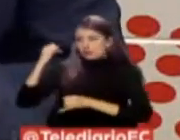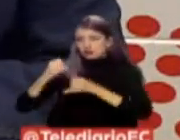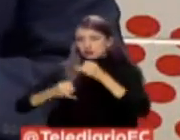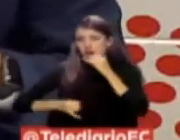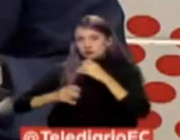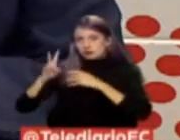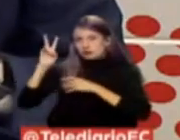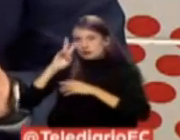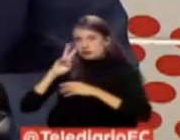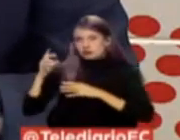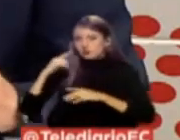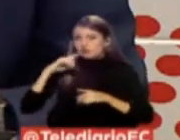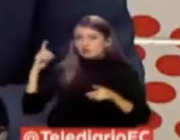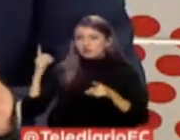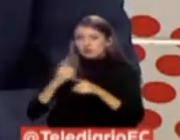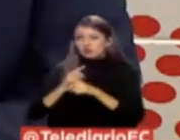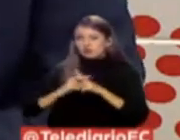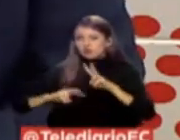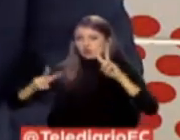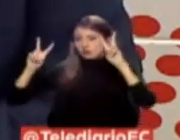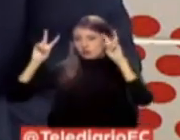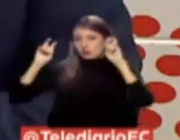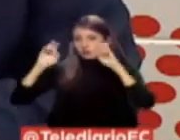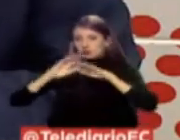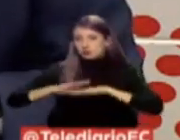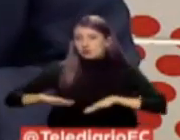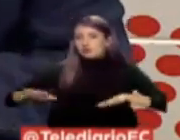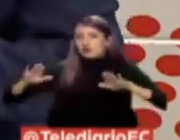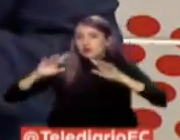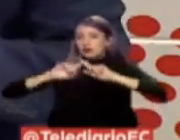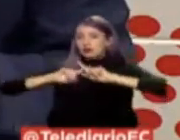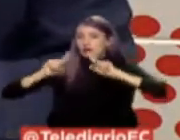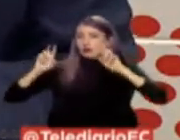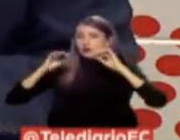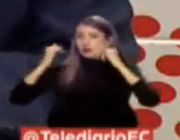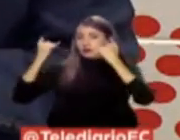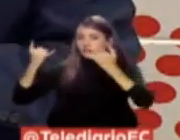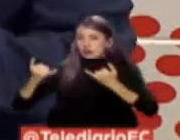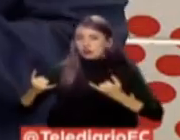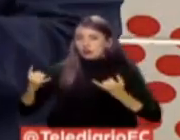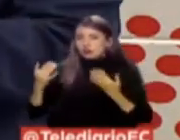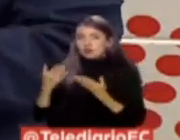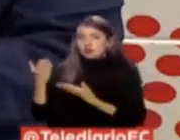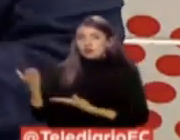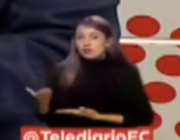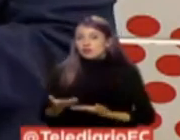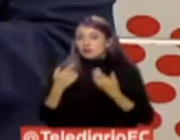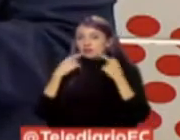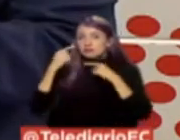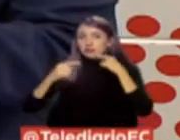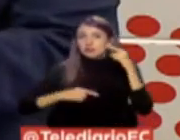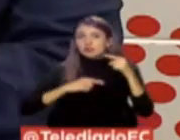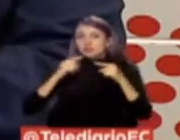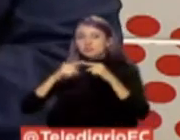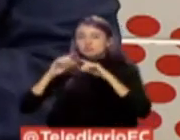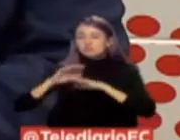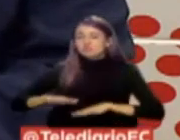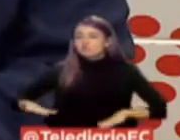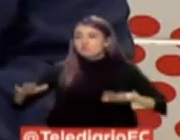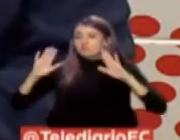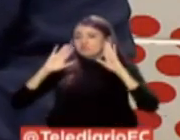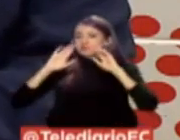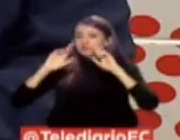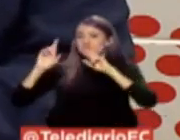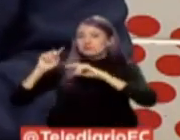es verdaderamente un tema de causa y efecto, pero en todo caso, en este contexto se produce un brote de